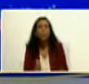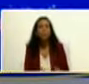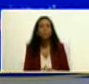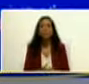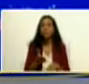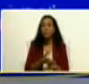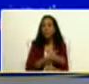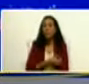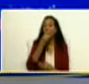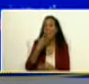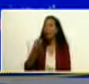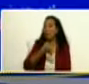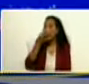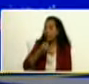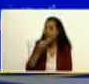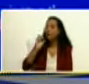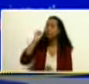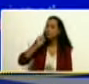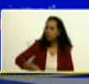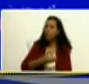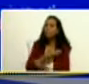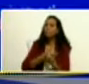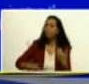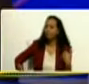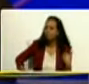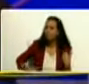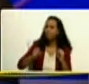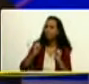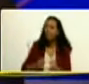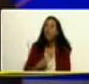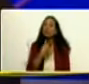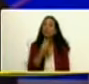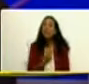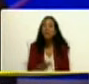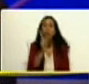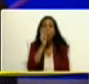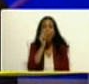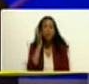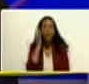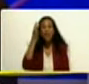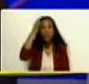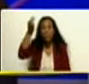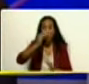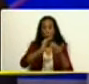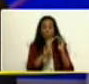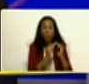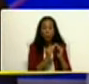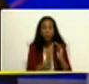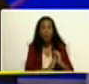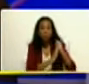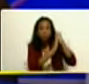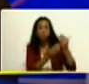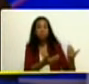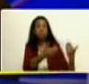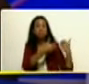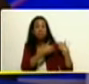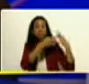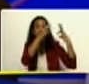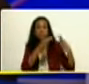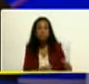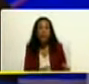Sí, buenas tardes, presidente. Efectivamente, el vocero, la vocera del Consejo Comunal tiene una propiedad